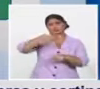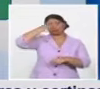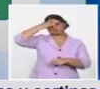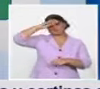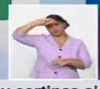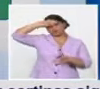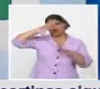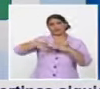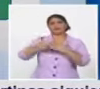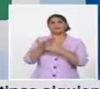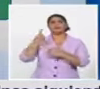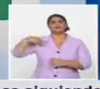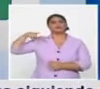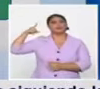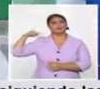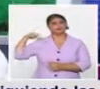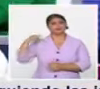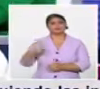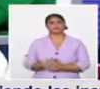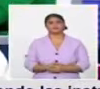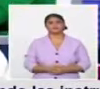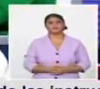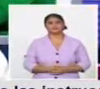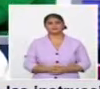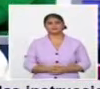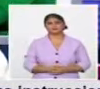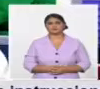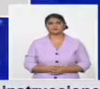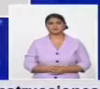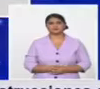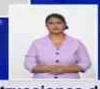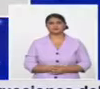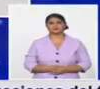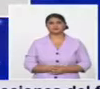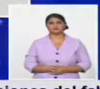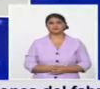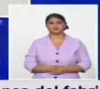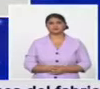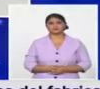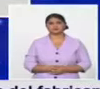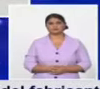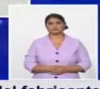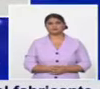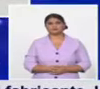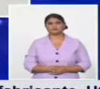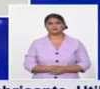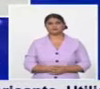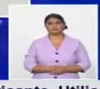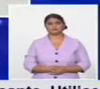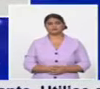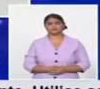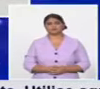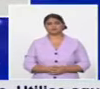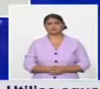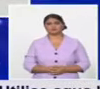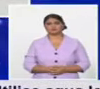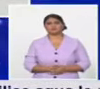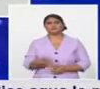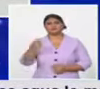de ayer. El gráfico donde nos muestran los casos pediátricos, se puede ver ahí cómo